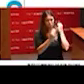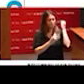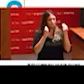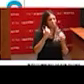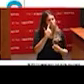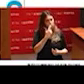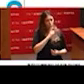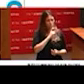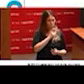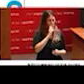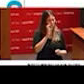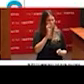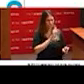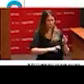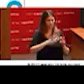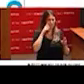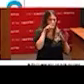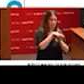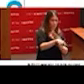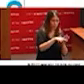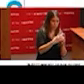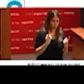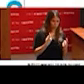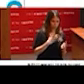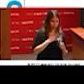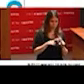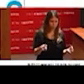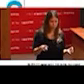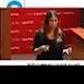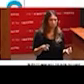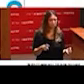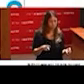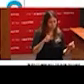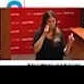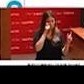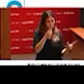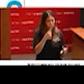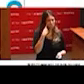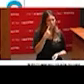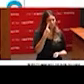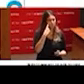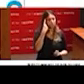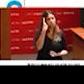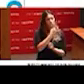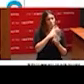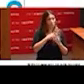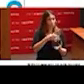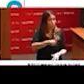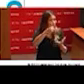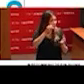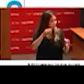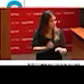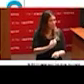De qué forma podíamos encontrar los recursos que nuestra organización necesitaba eh vimos que había determinadas bolsas de